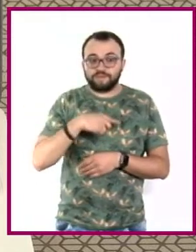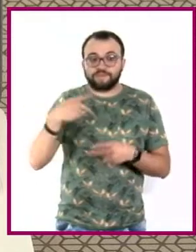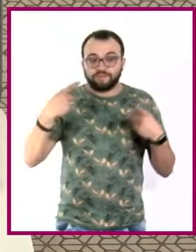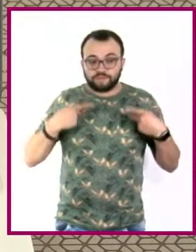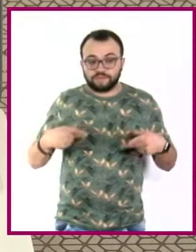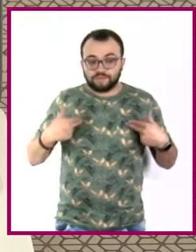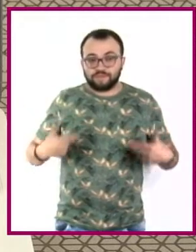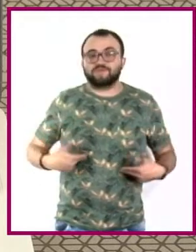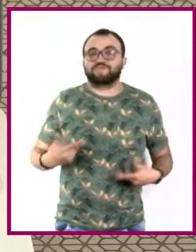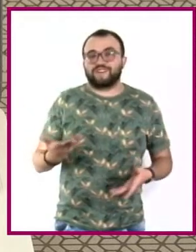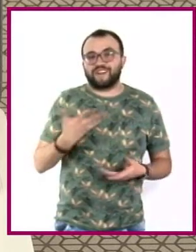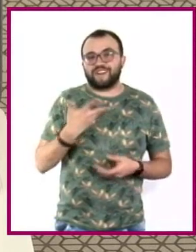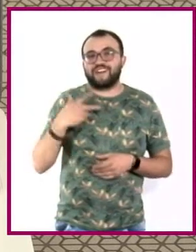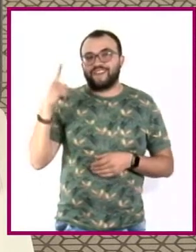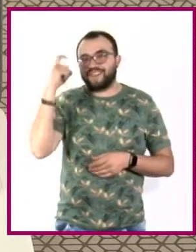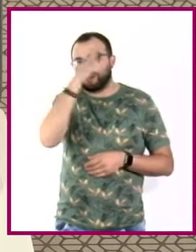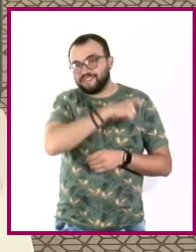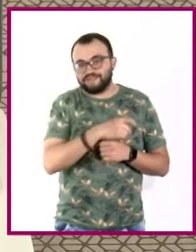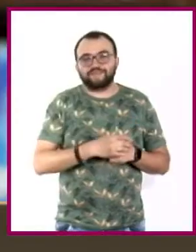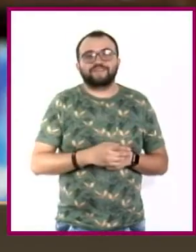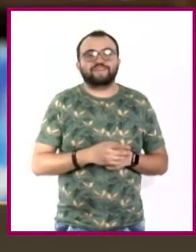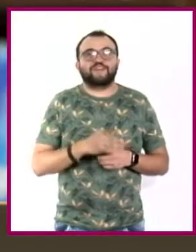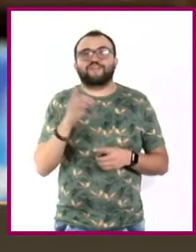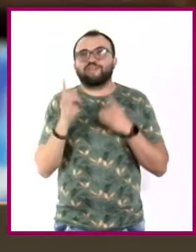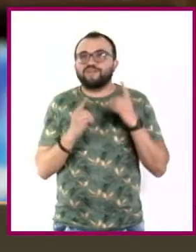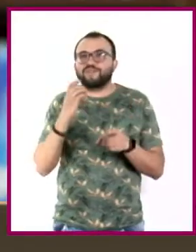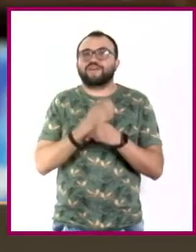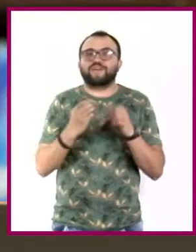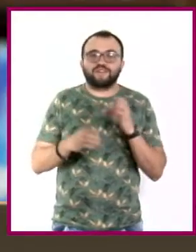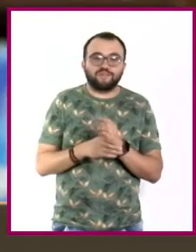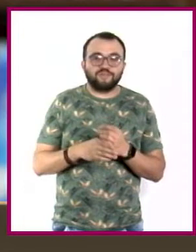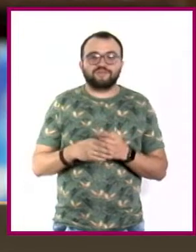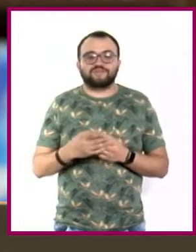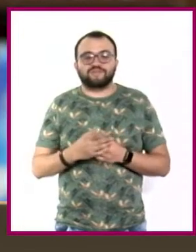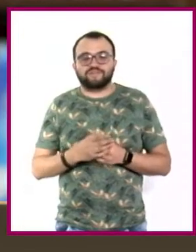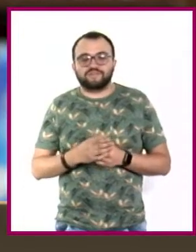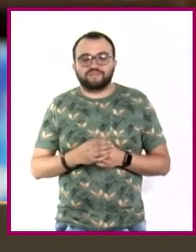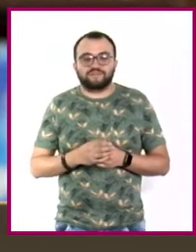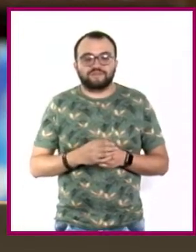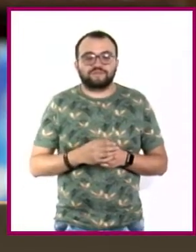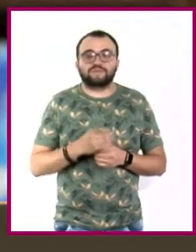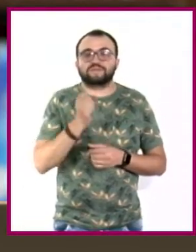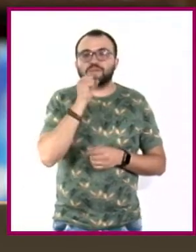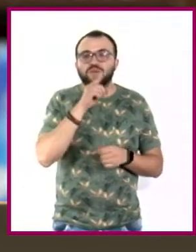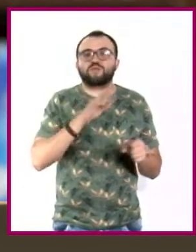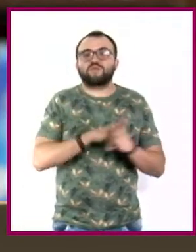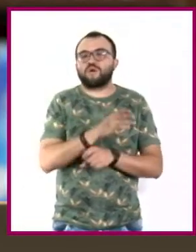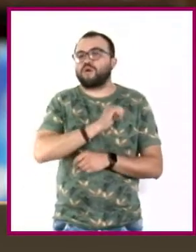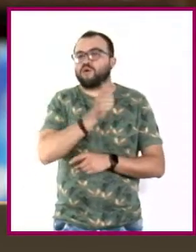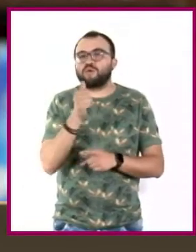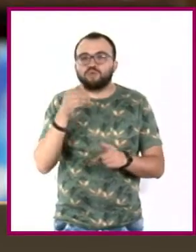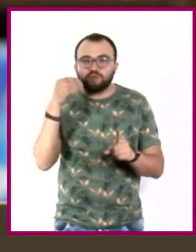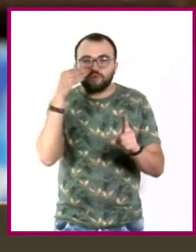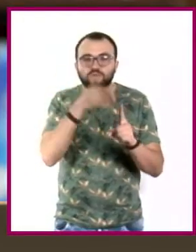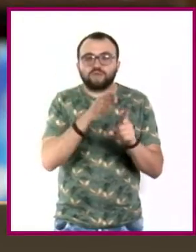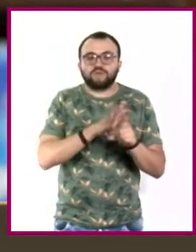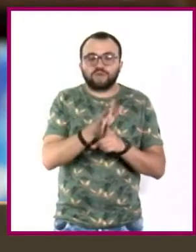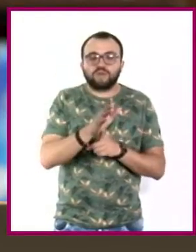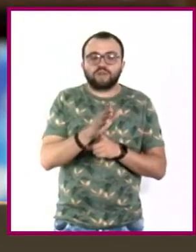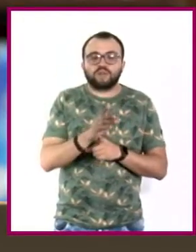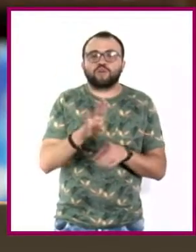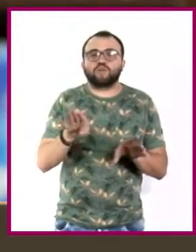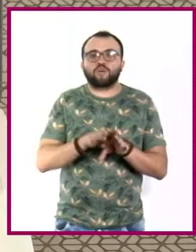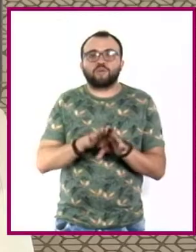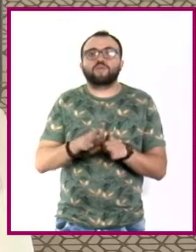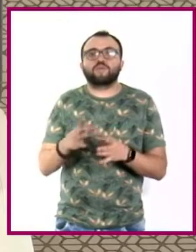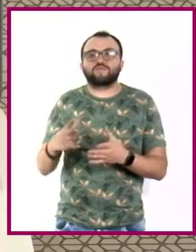muy complejos, somos impredecibles. También otro reto podría ser la manera en cómo recaudamos